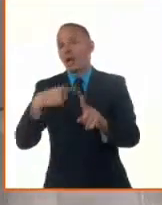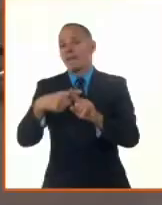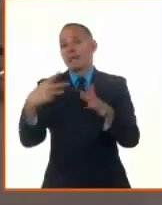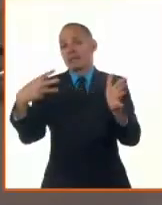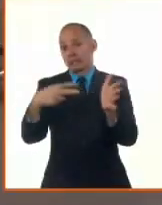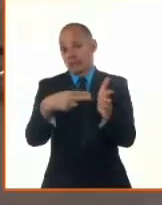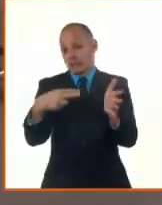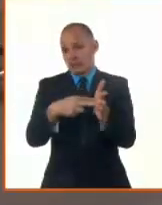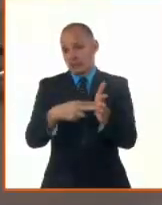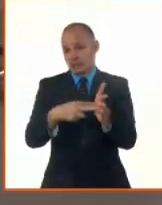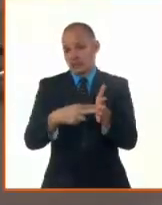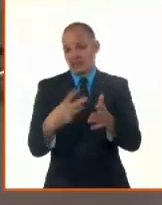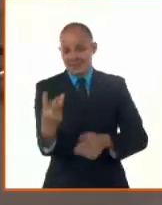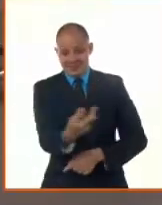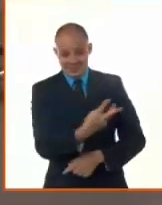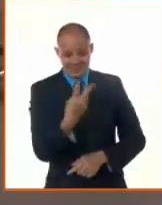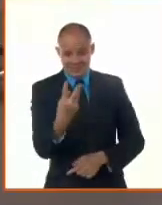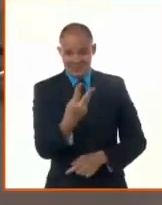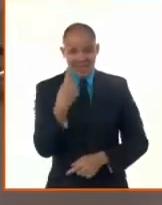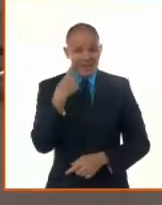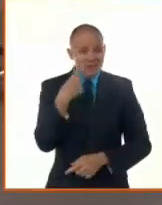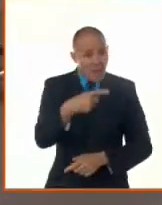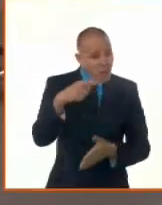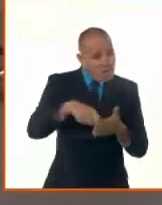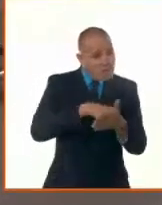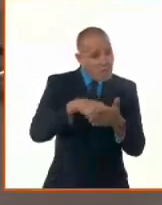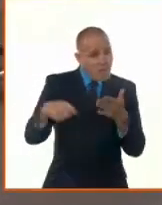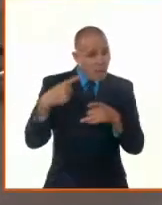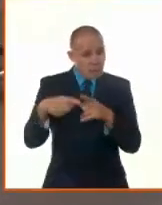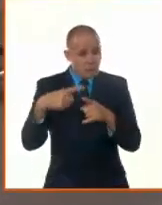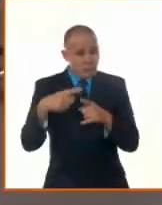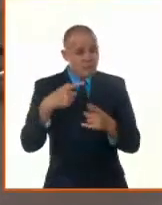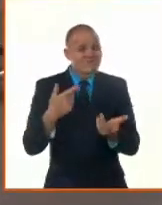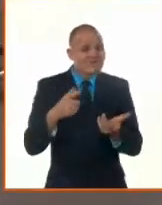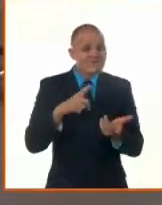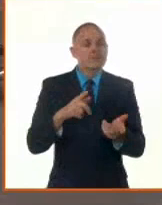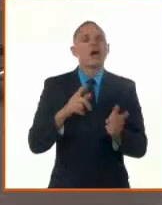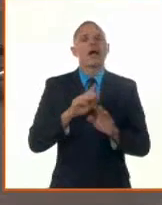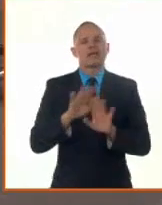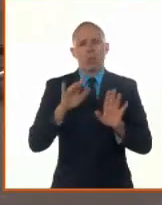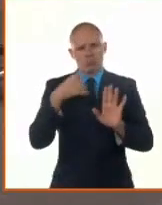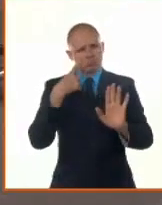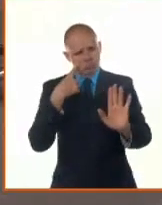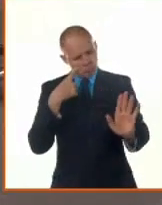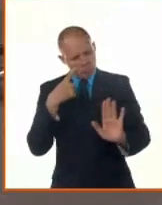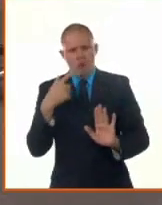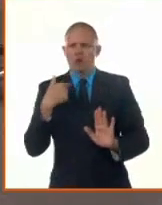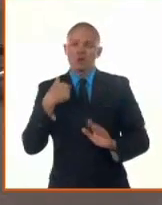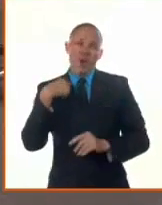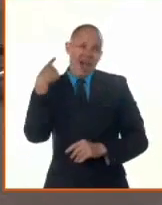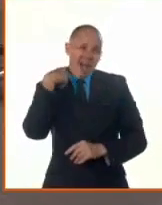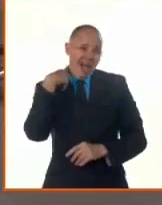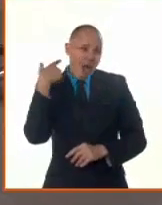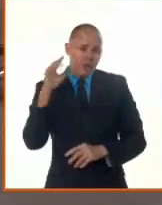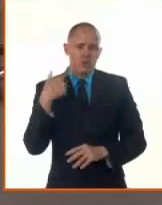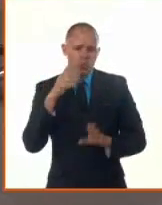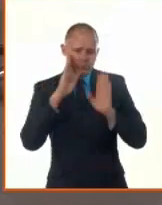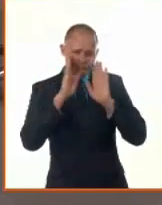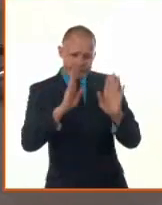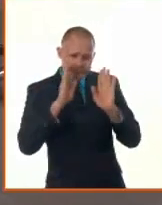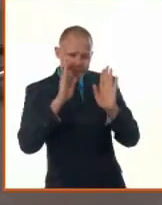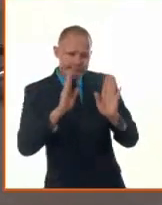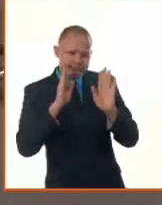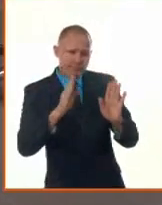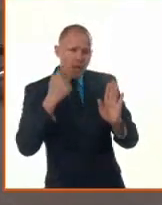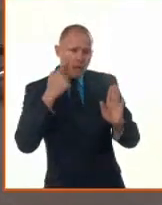ha sido espontáneo eso ha sido trabajado No yo llevo esta zona hace muchos años y realmente no me